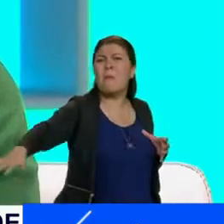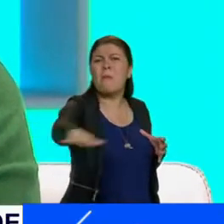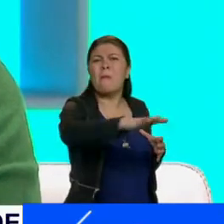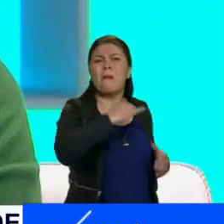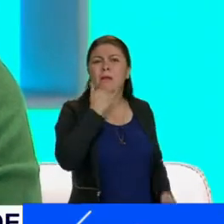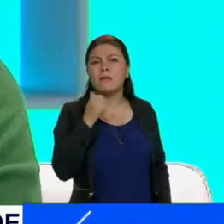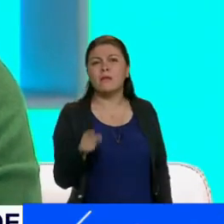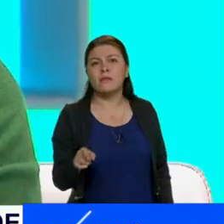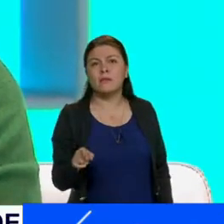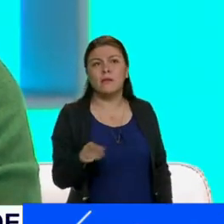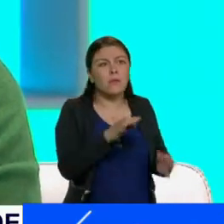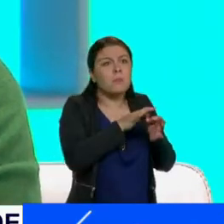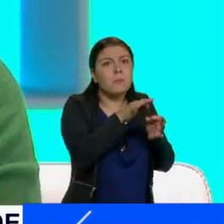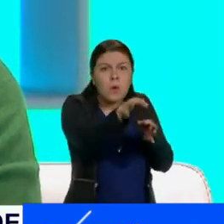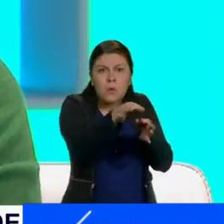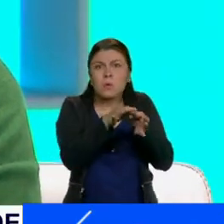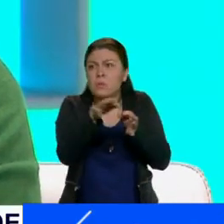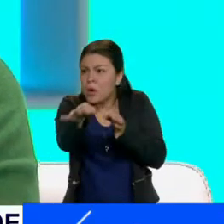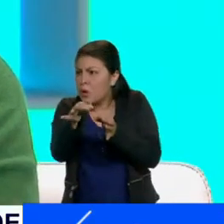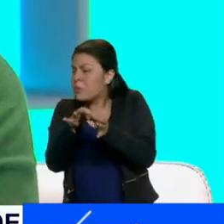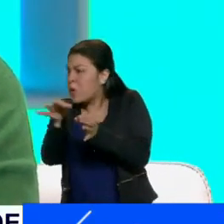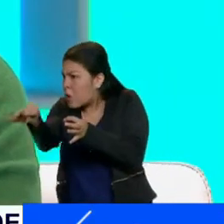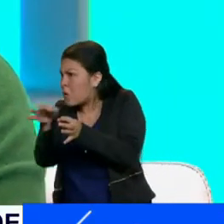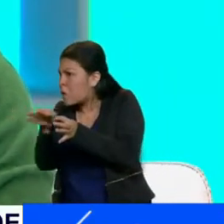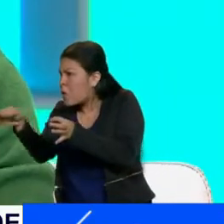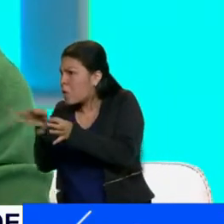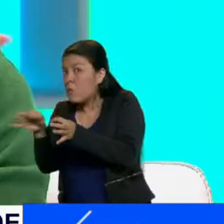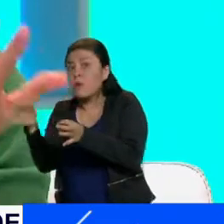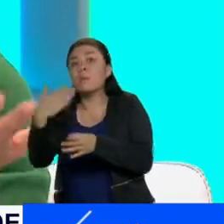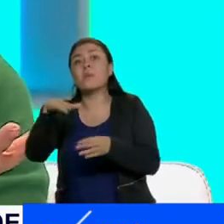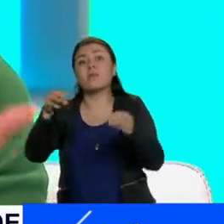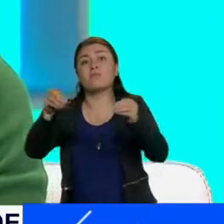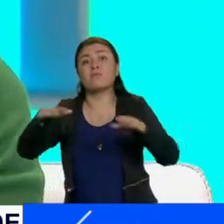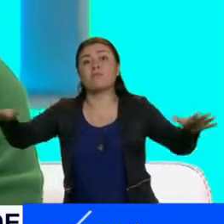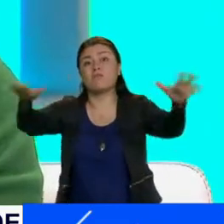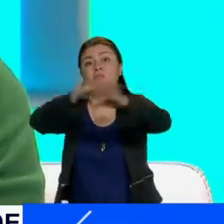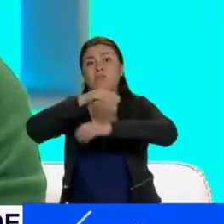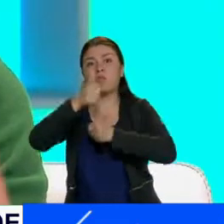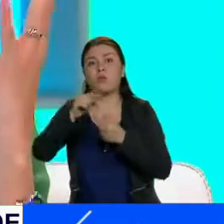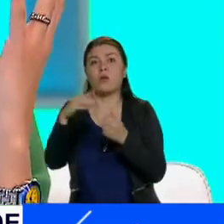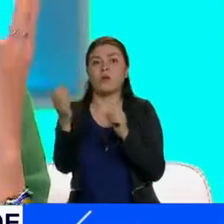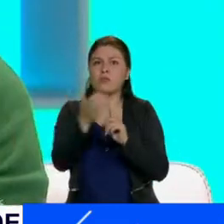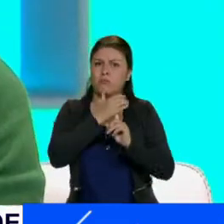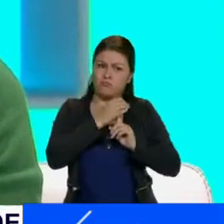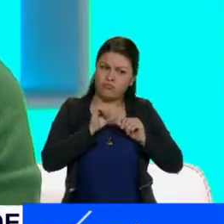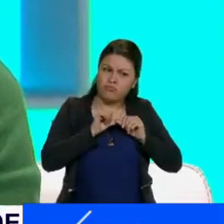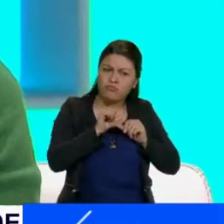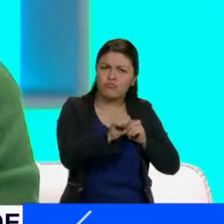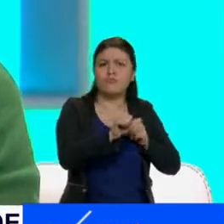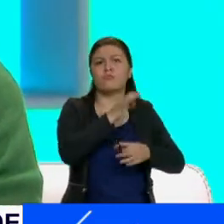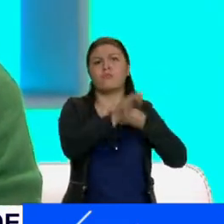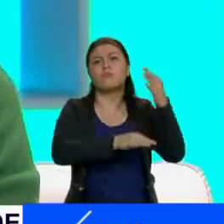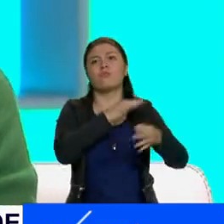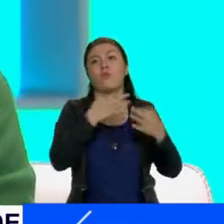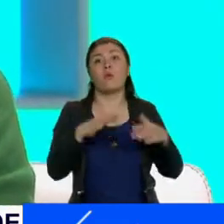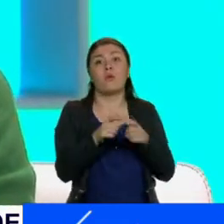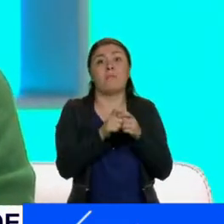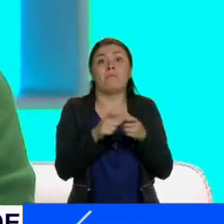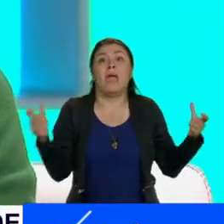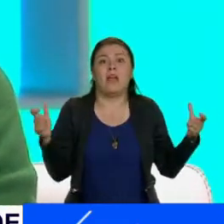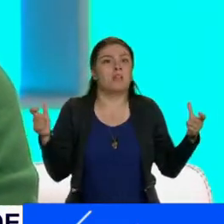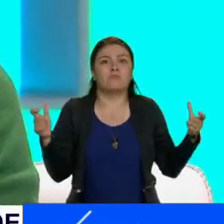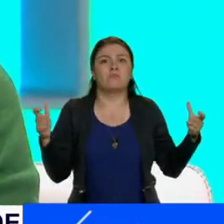son municipios que principalmente tienen sus suelos en áreas de protección y de conservación, donde la densidad poblacional también es